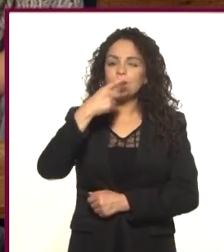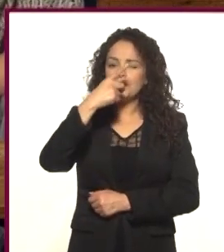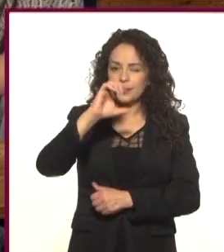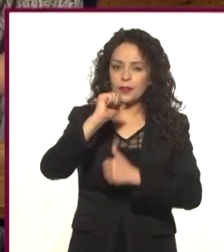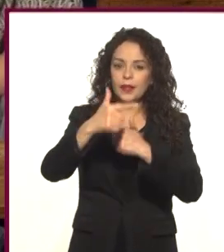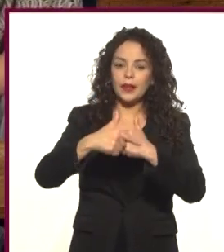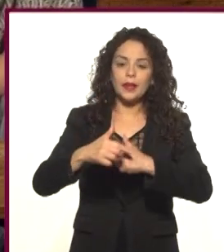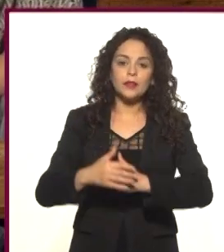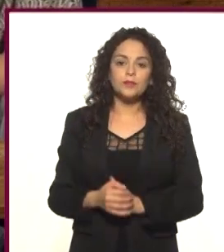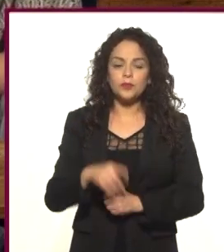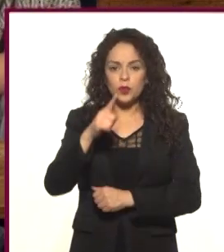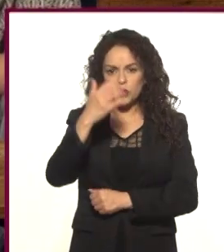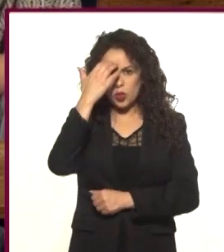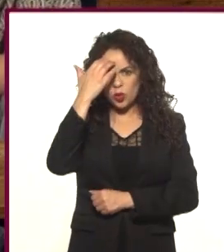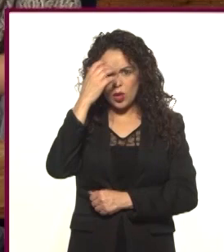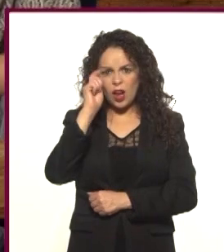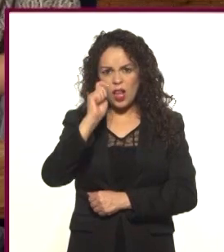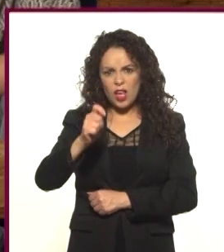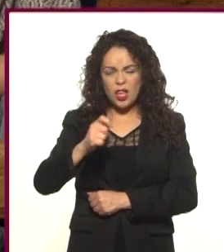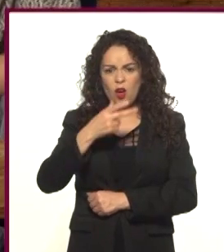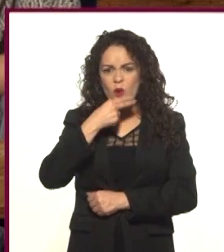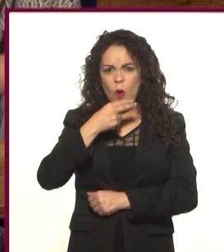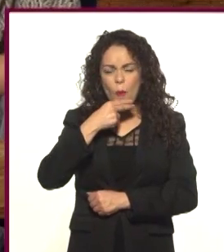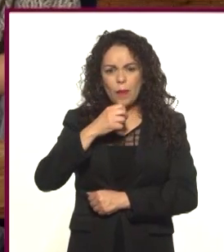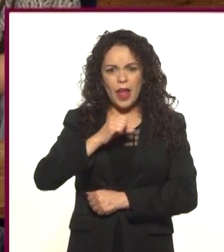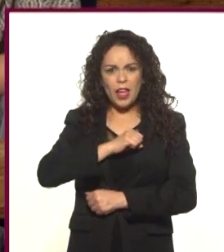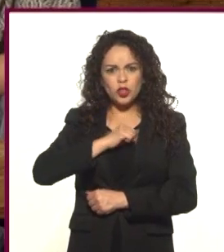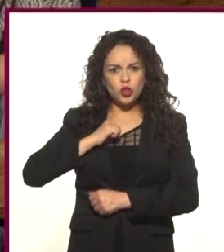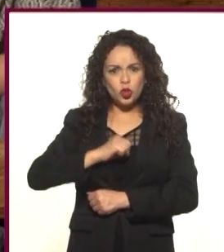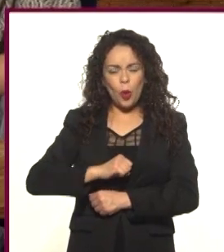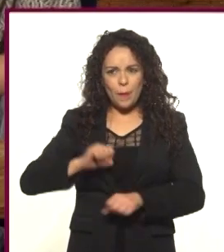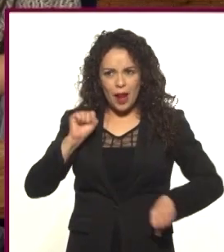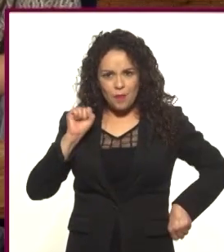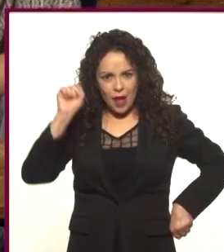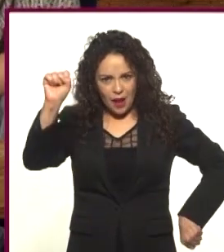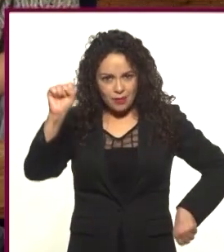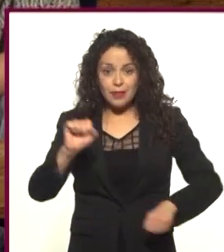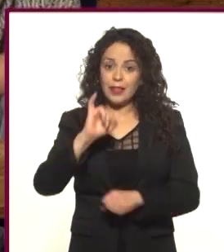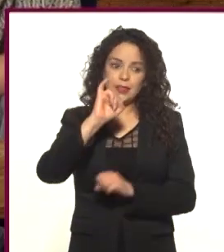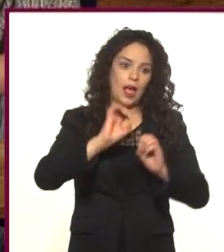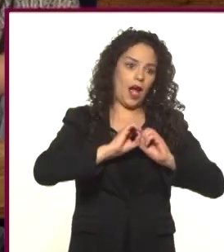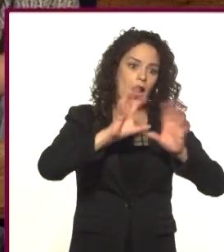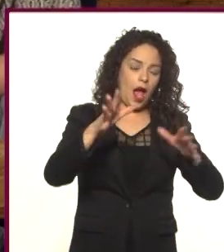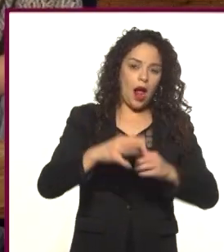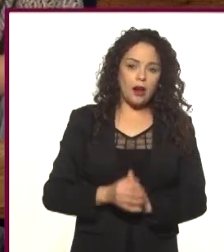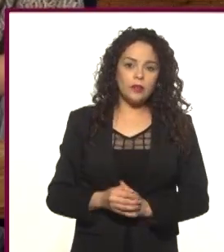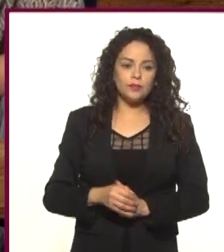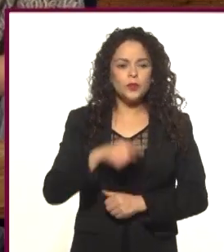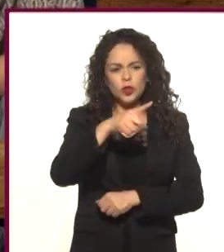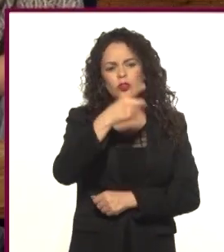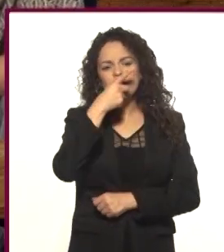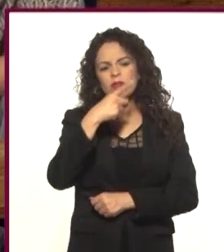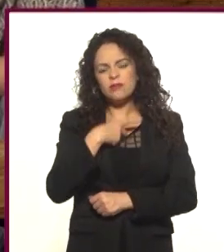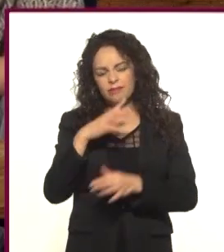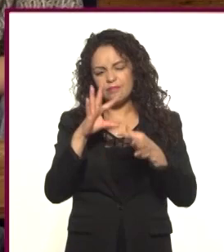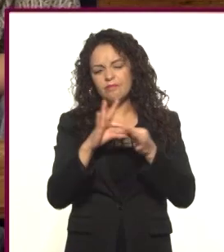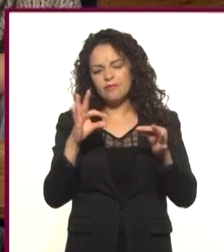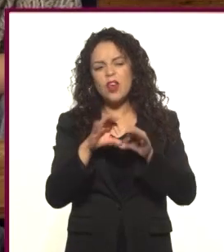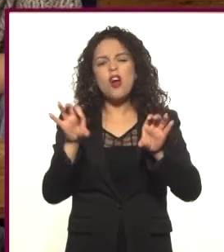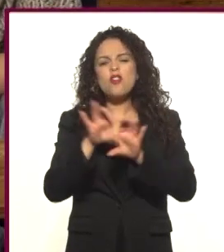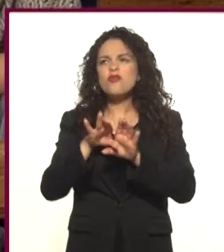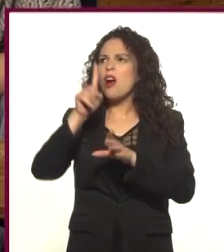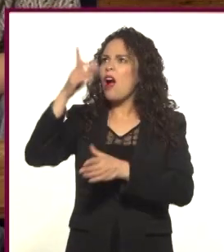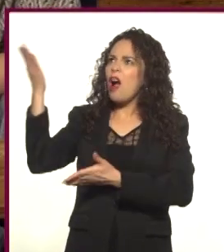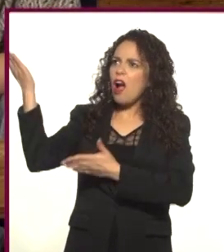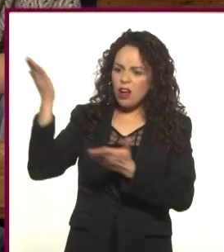voy a decir algo. ¿Conoces a Superman? Por supuesto que sí, abuelita. Cuéntame un poquito de cómo llegó a la